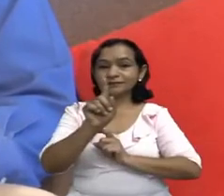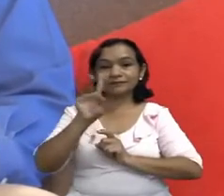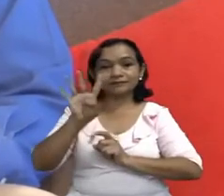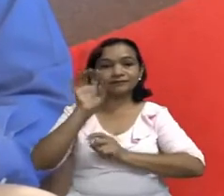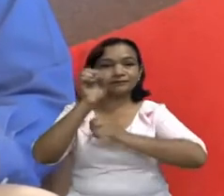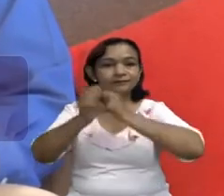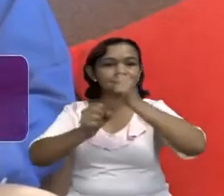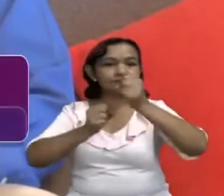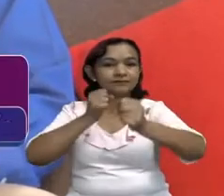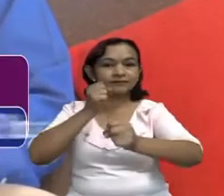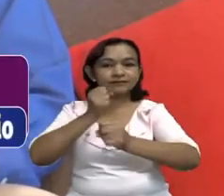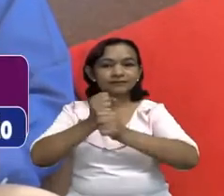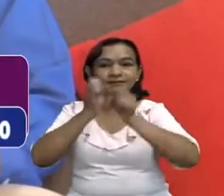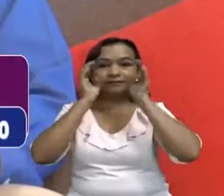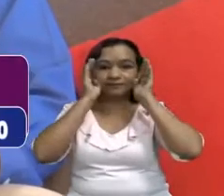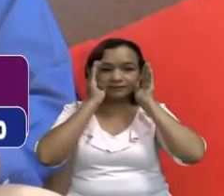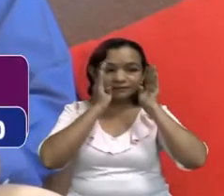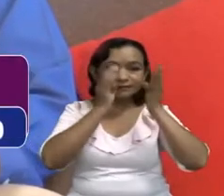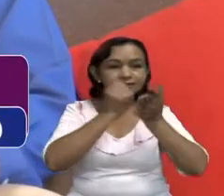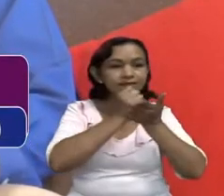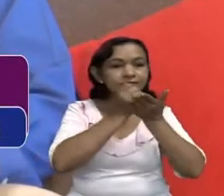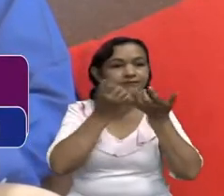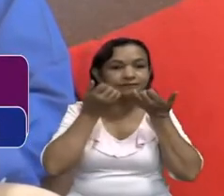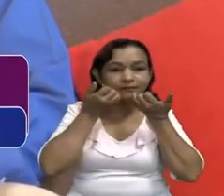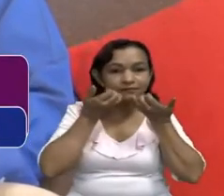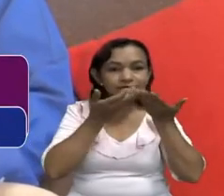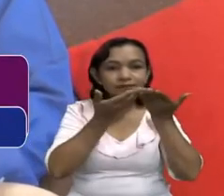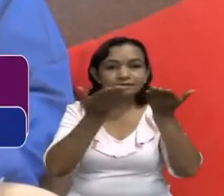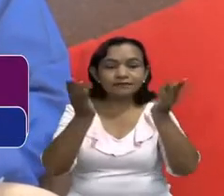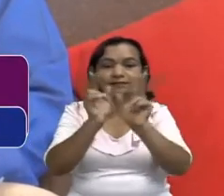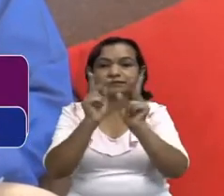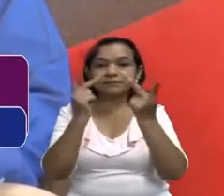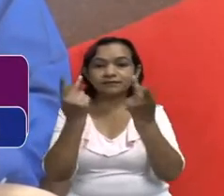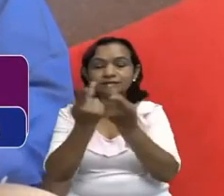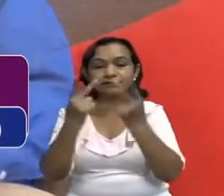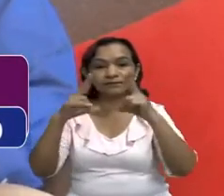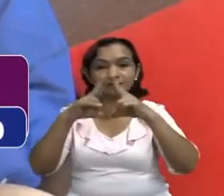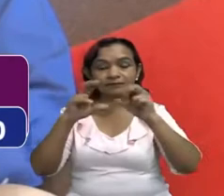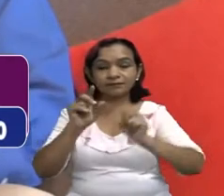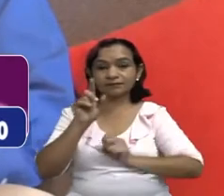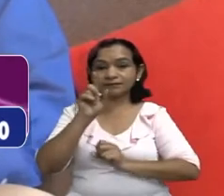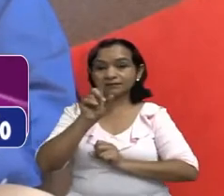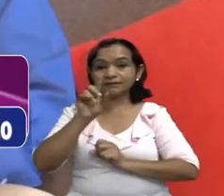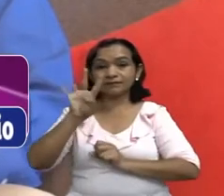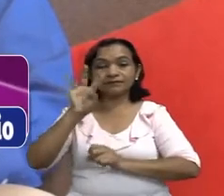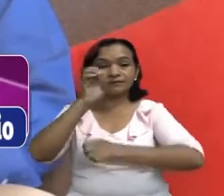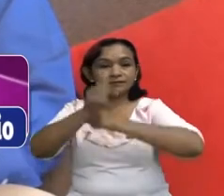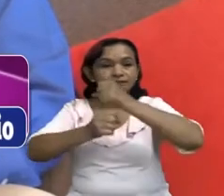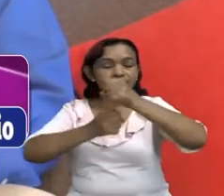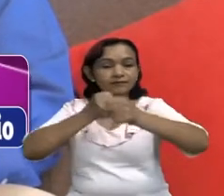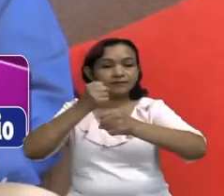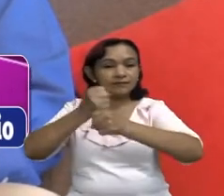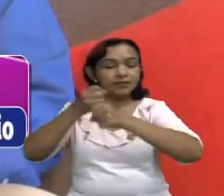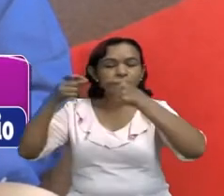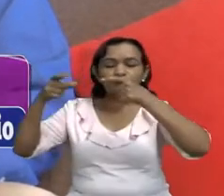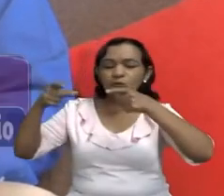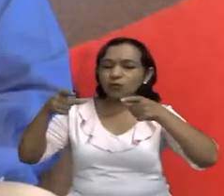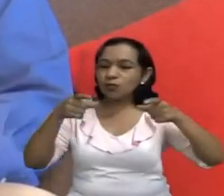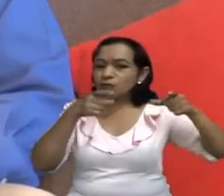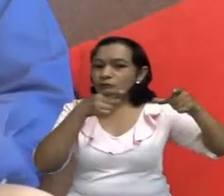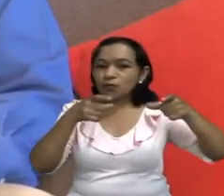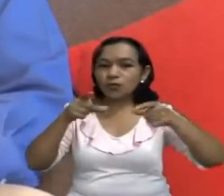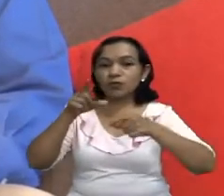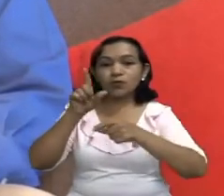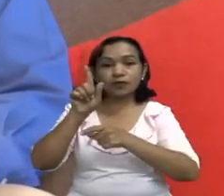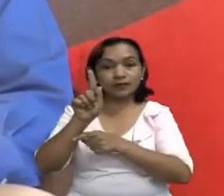años de servicio al pueblo nicaragüense. El canal parlamentario cumple 14 años de estar al aire y en su programa desde el Parlamento